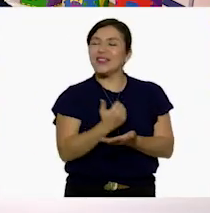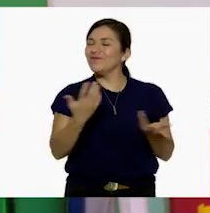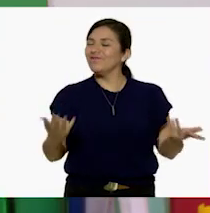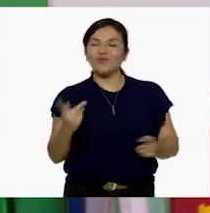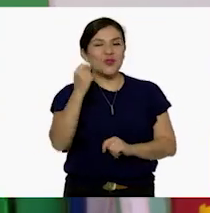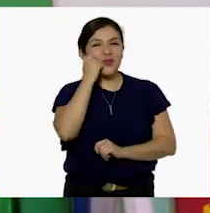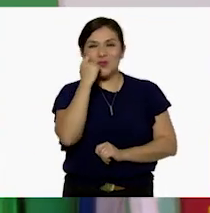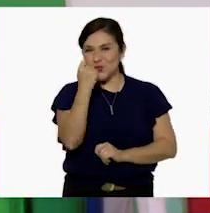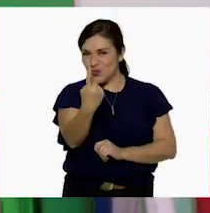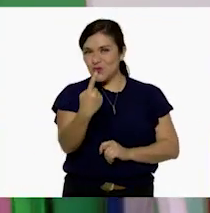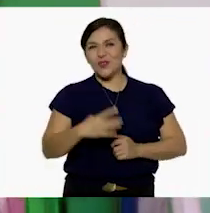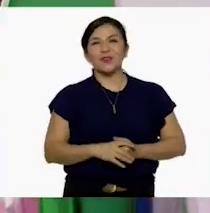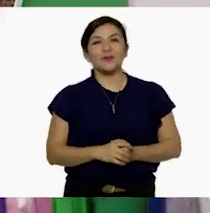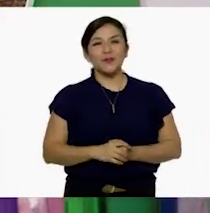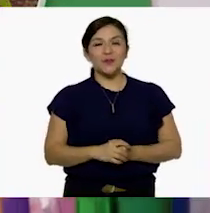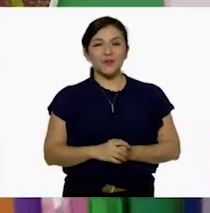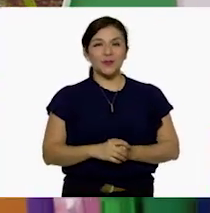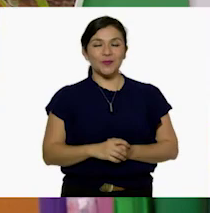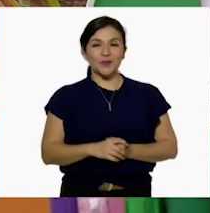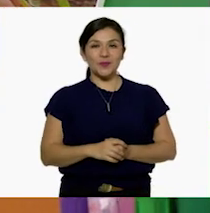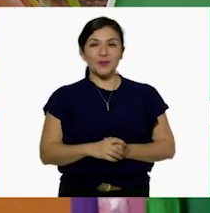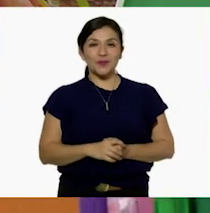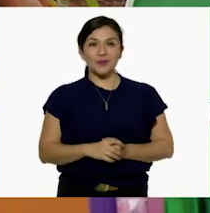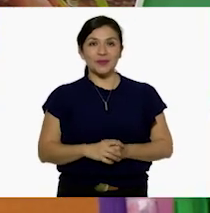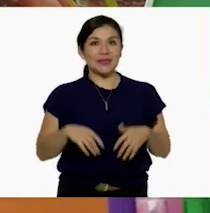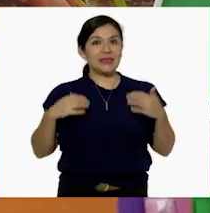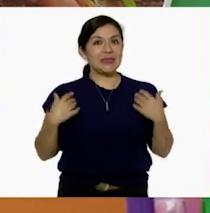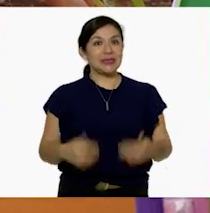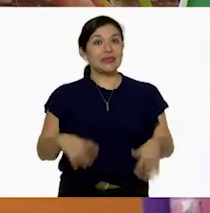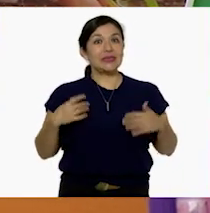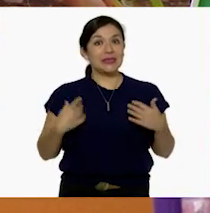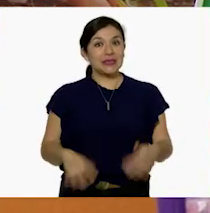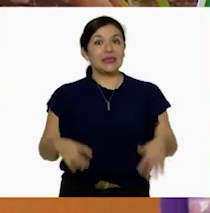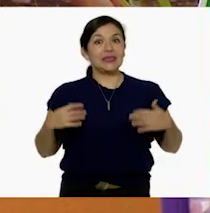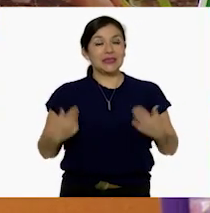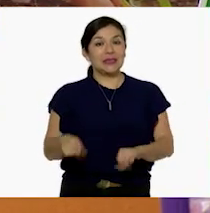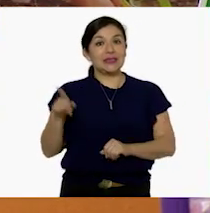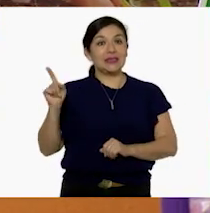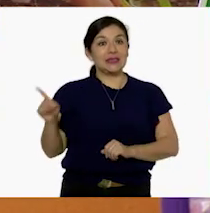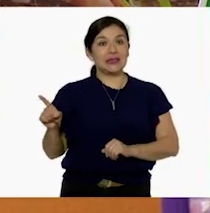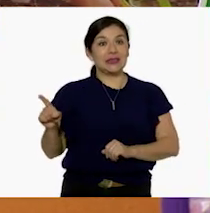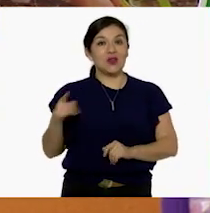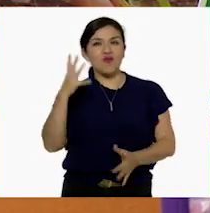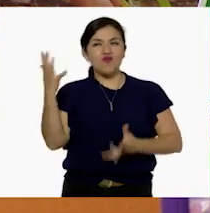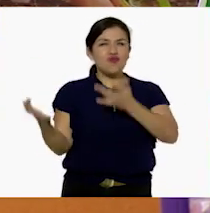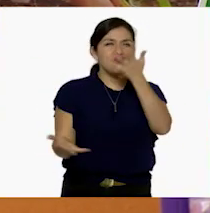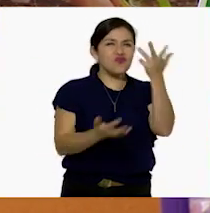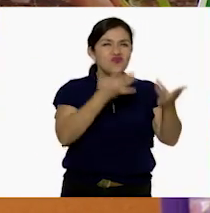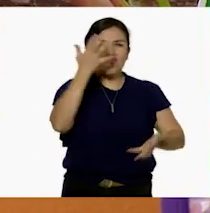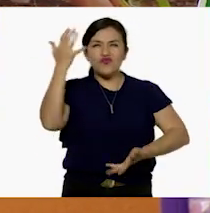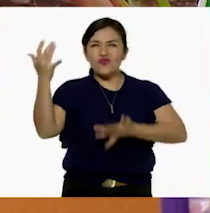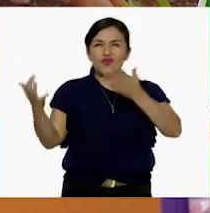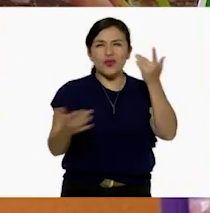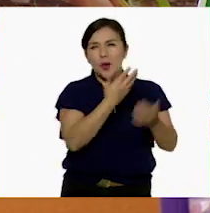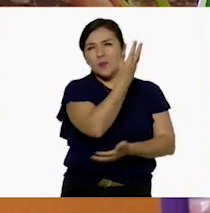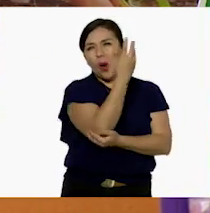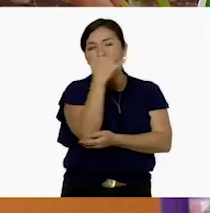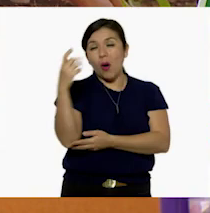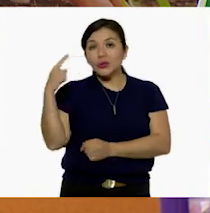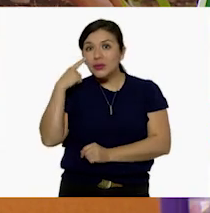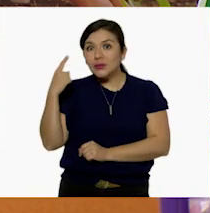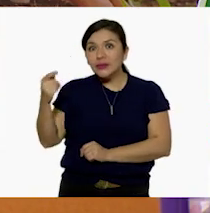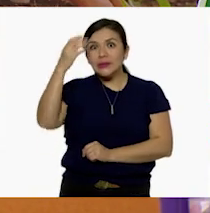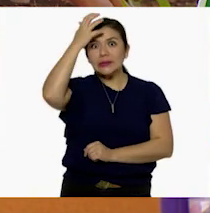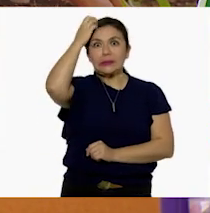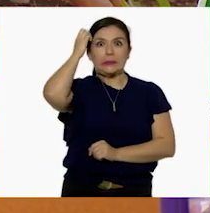una casilla más? ¡No! Esta es la casilla del incendio forestal.